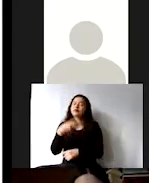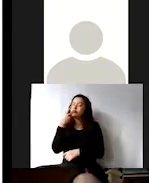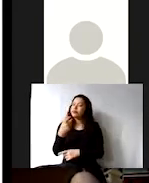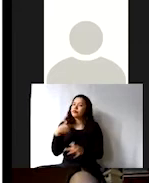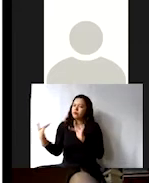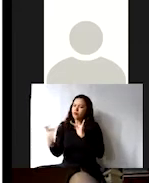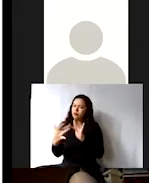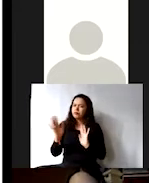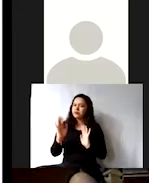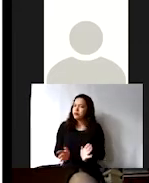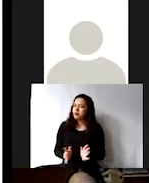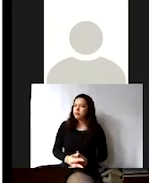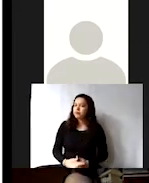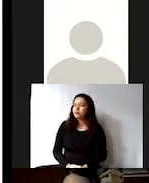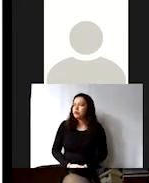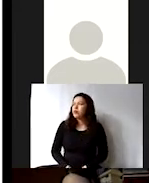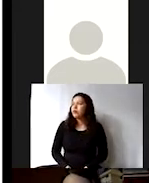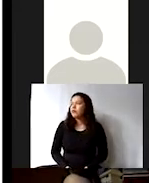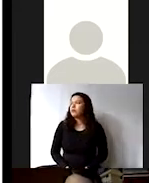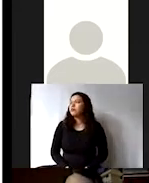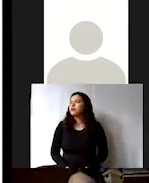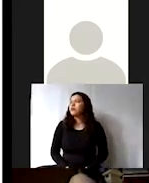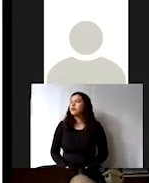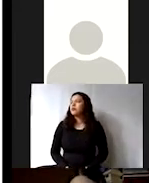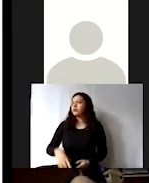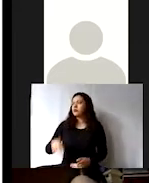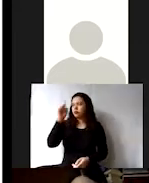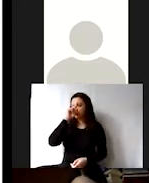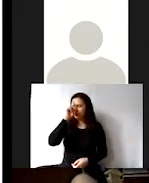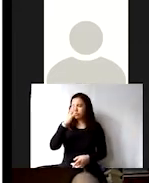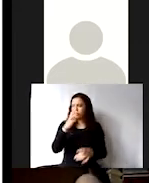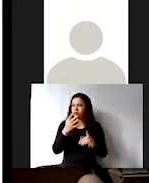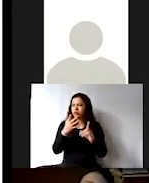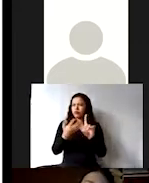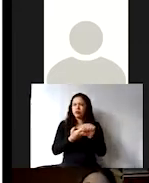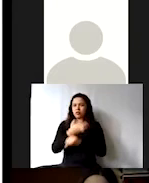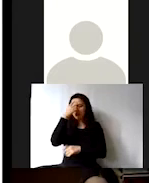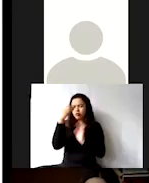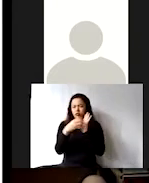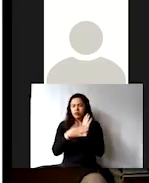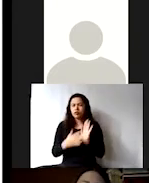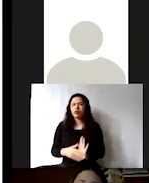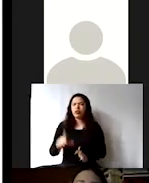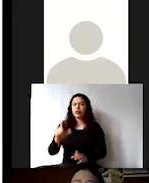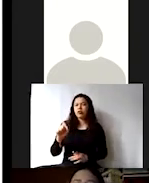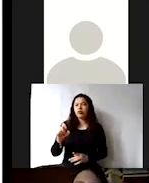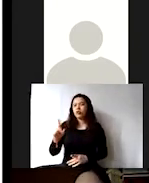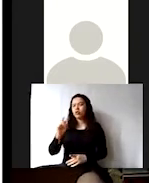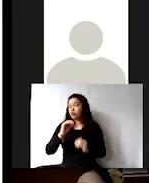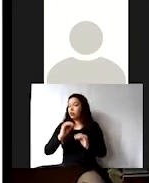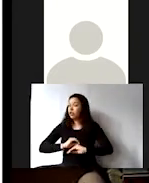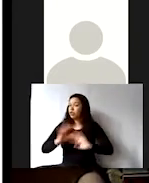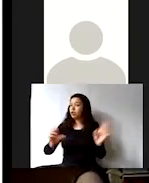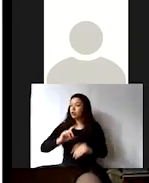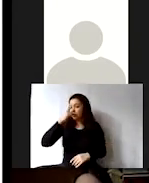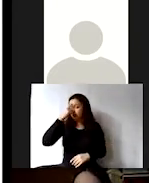ellos, que hizo un Consejo Estatal de Agenda 2030, precisamente para también ser